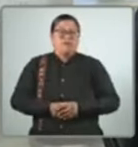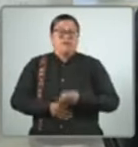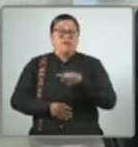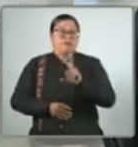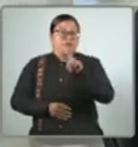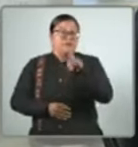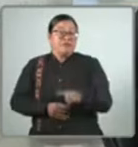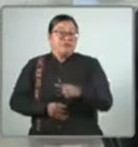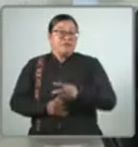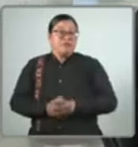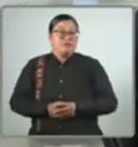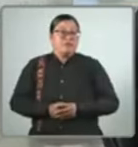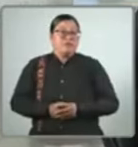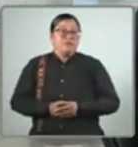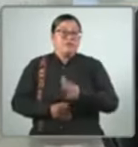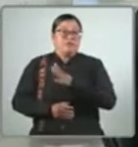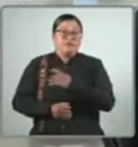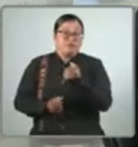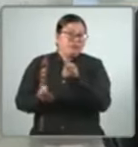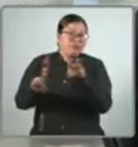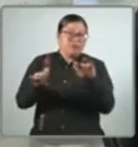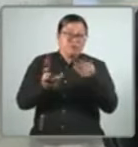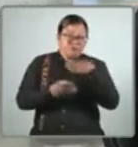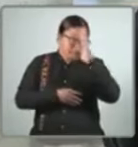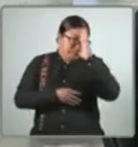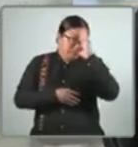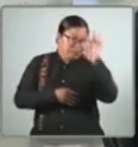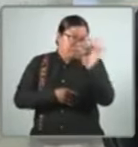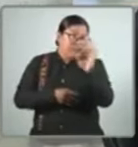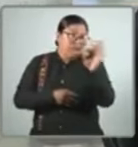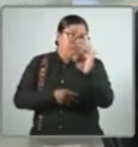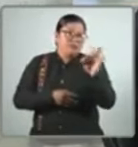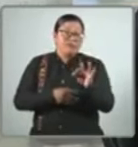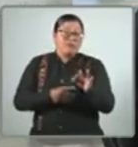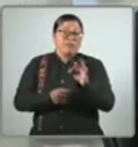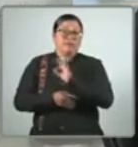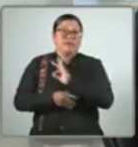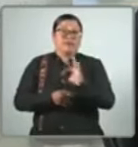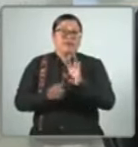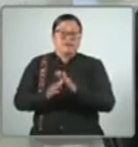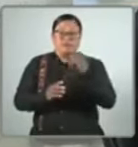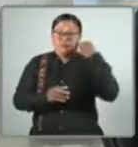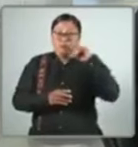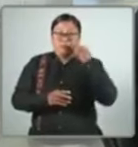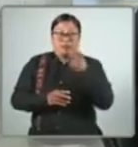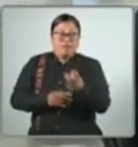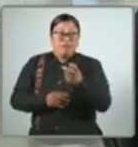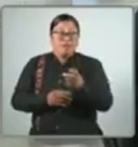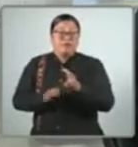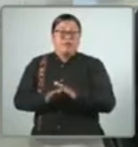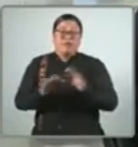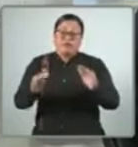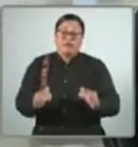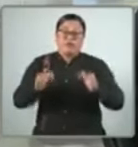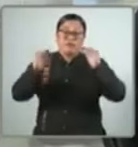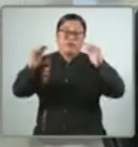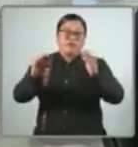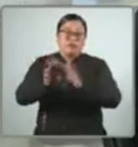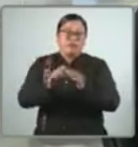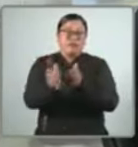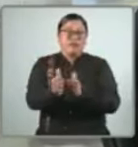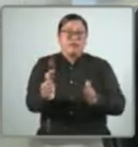desafortunadamente hay algunos factores que pienso yo que siguen manteniendo a Oaxaca en ese permeo de ese